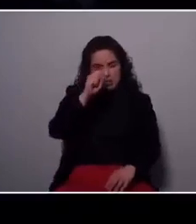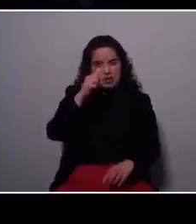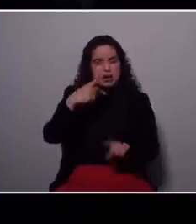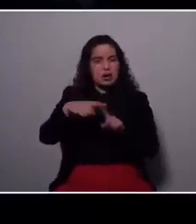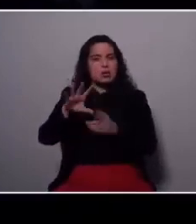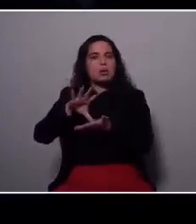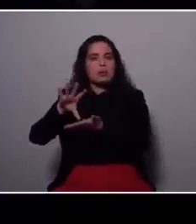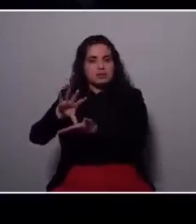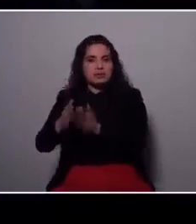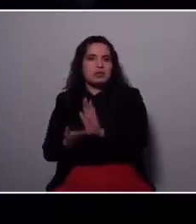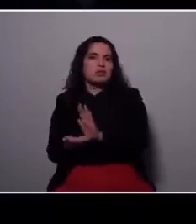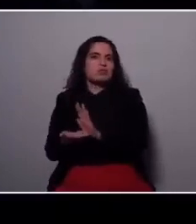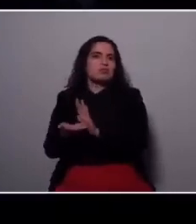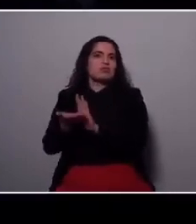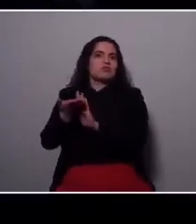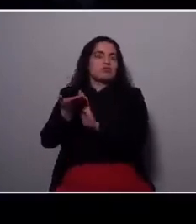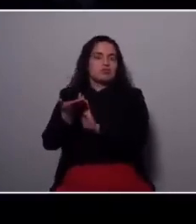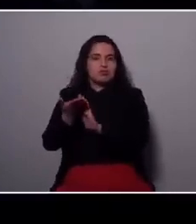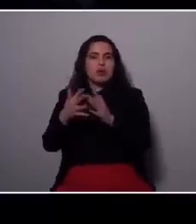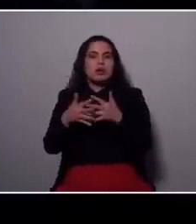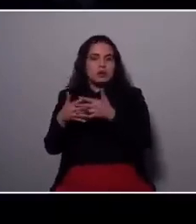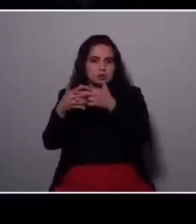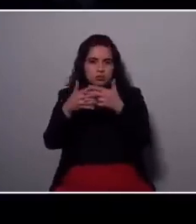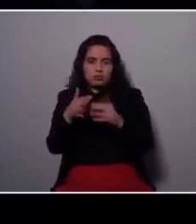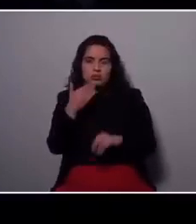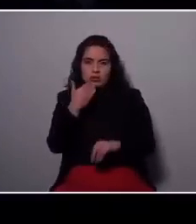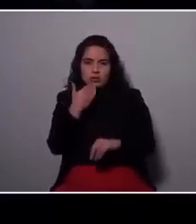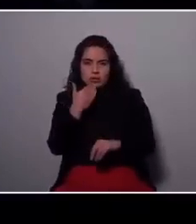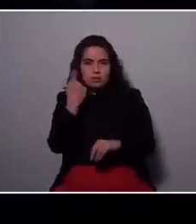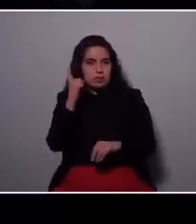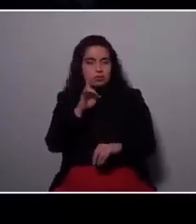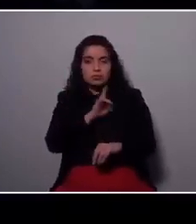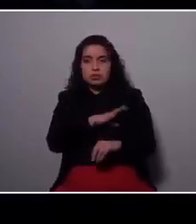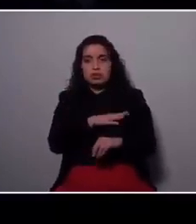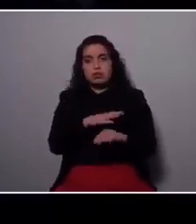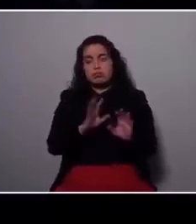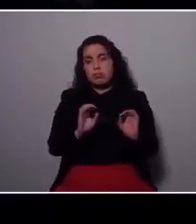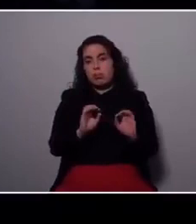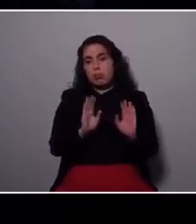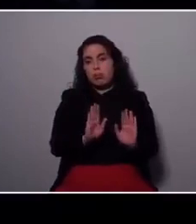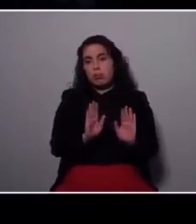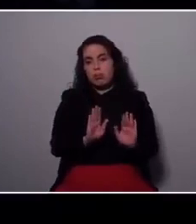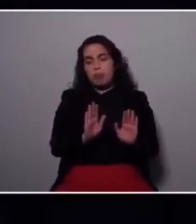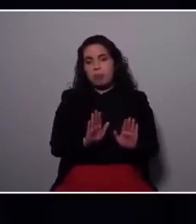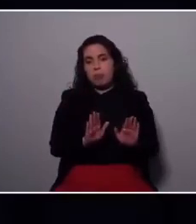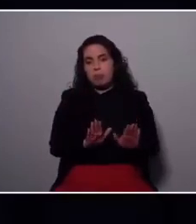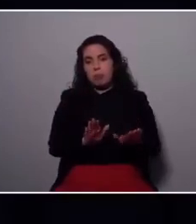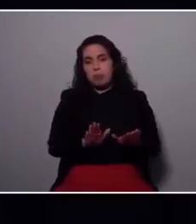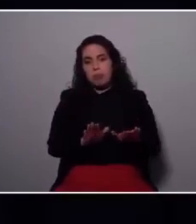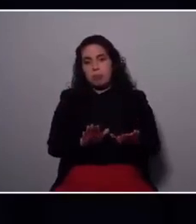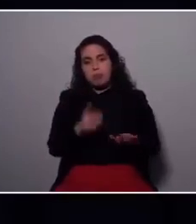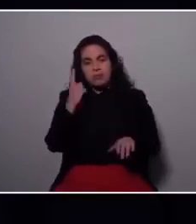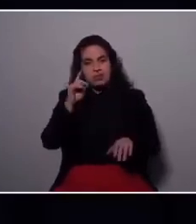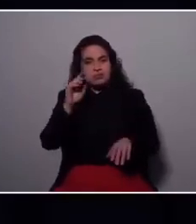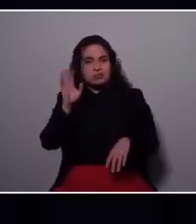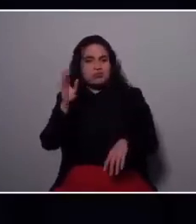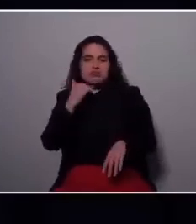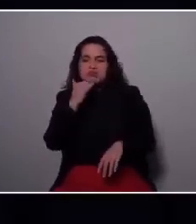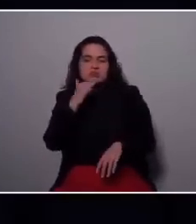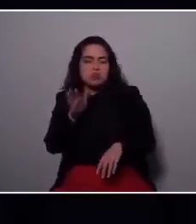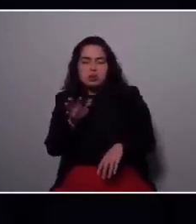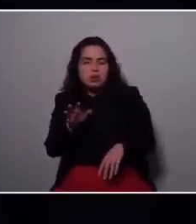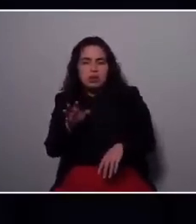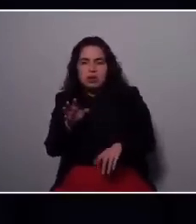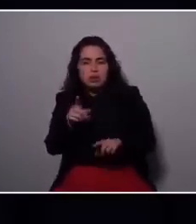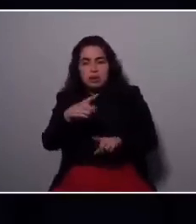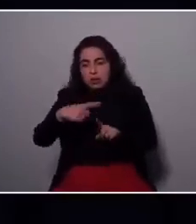Estados Unidos hasta Argentina. Y a nadie le importa. ¿O a alguien le importa? A